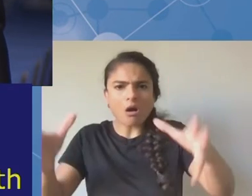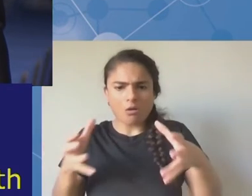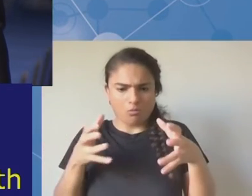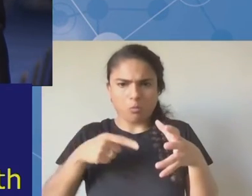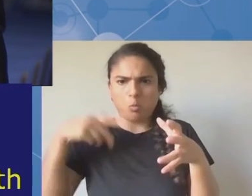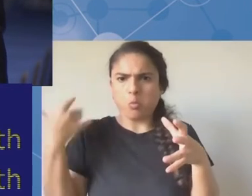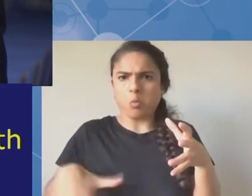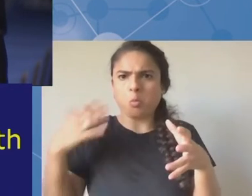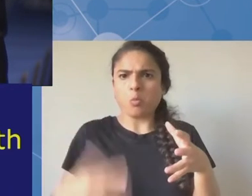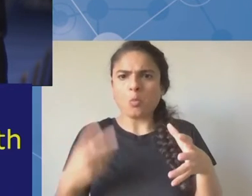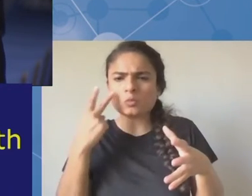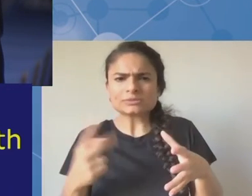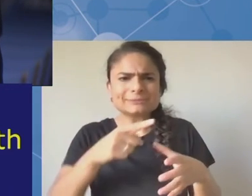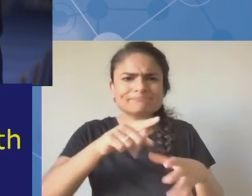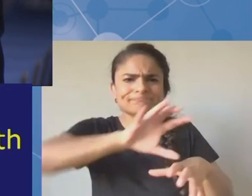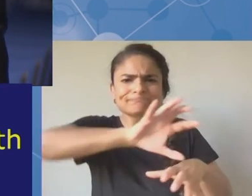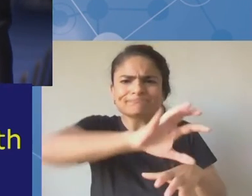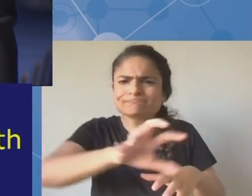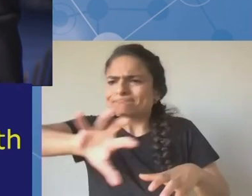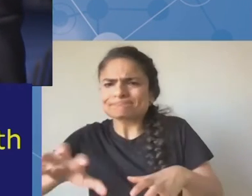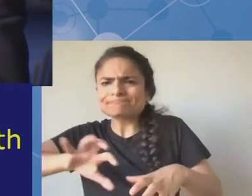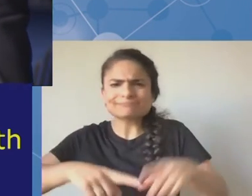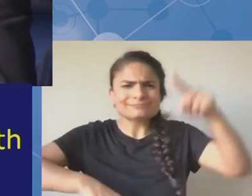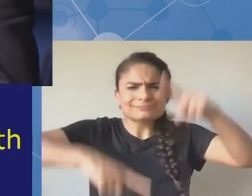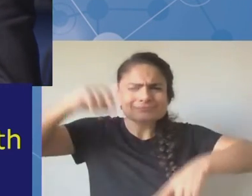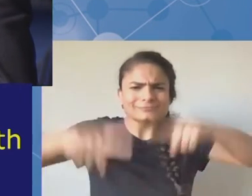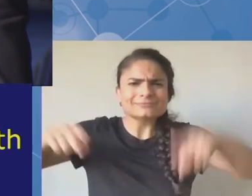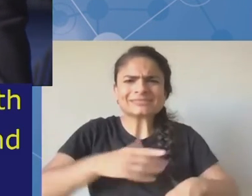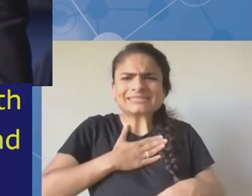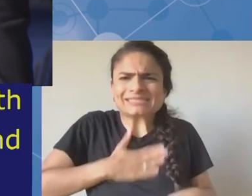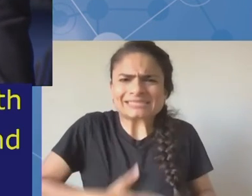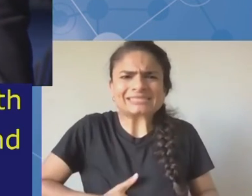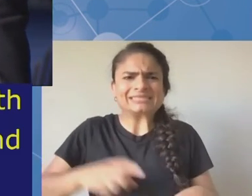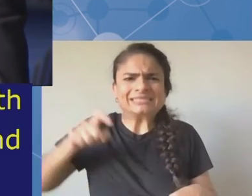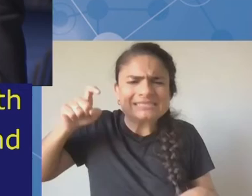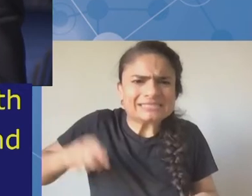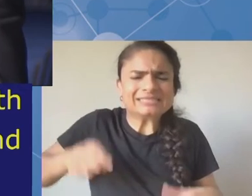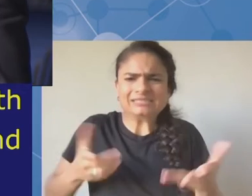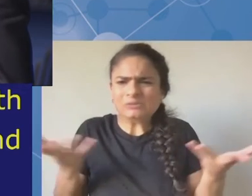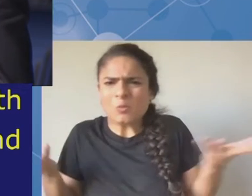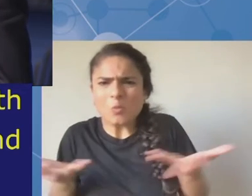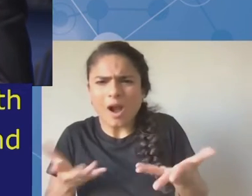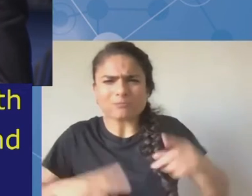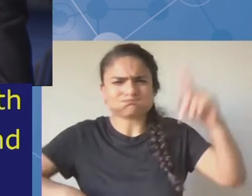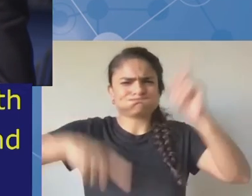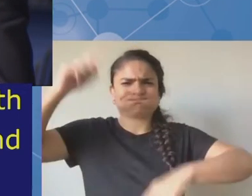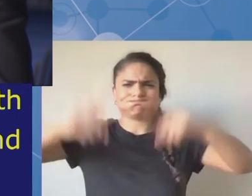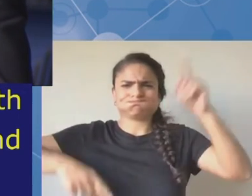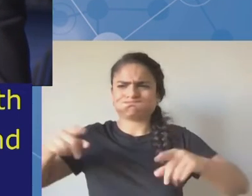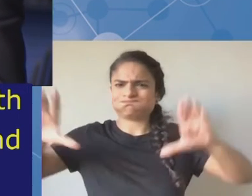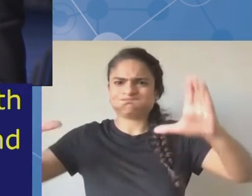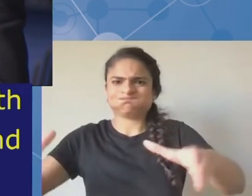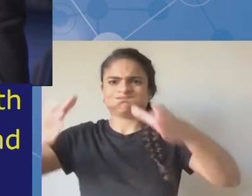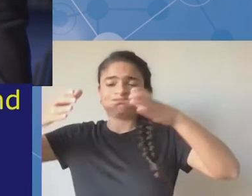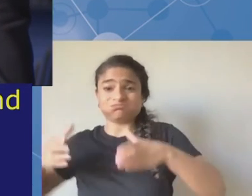He observado las necesidades de las personas en las distintas regiones del mundo